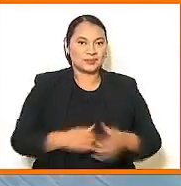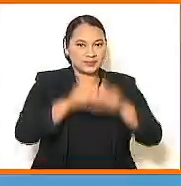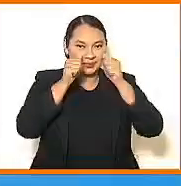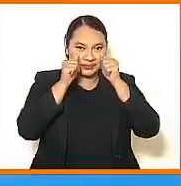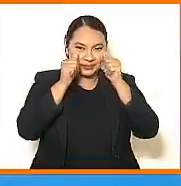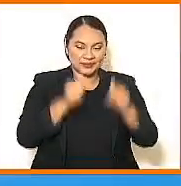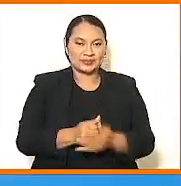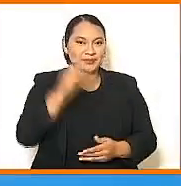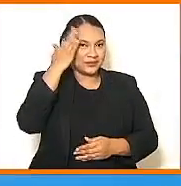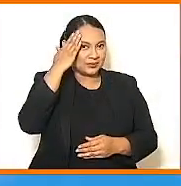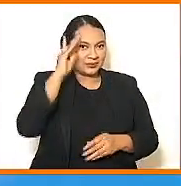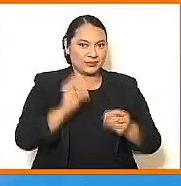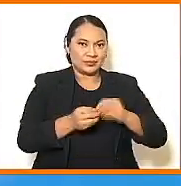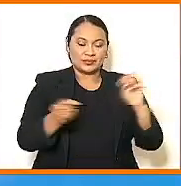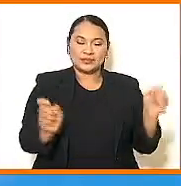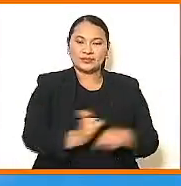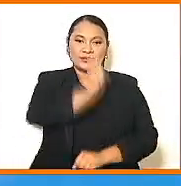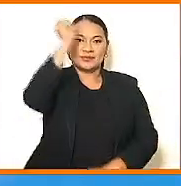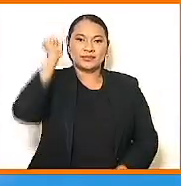número ganador es